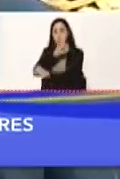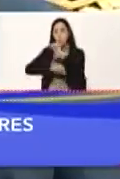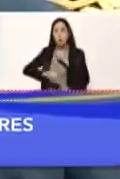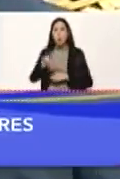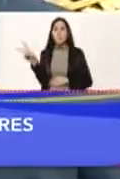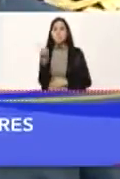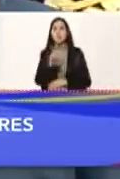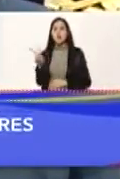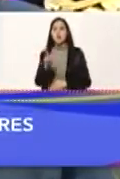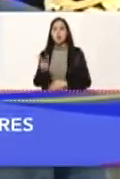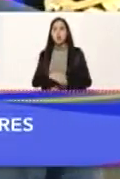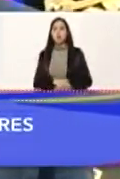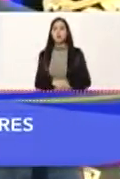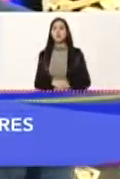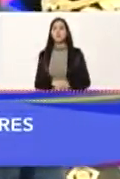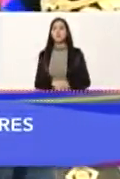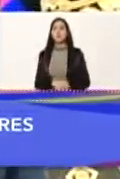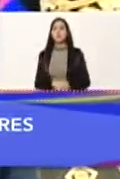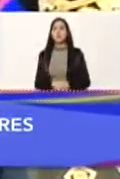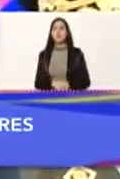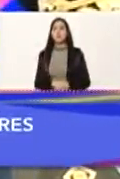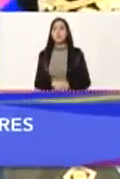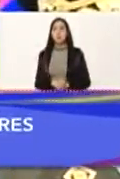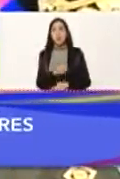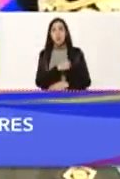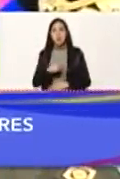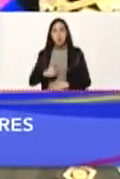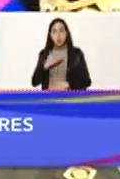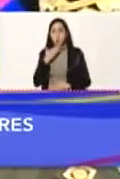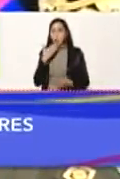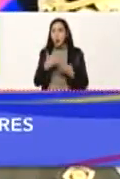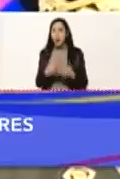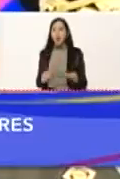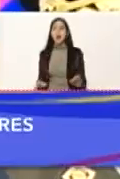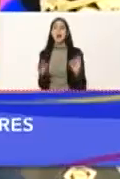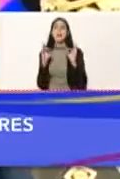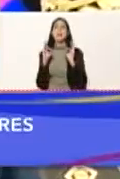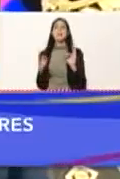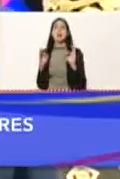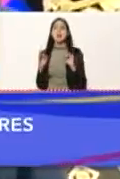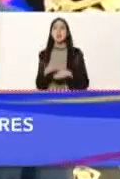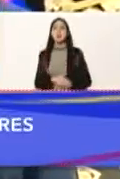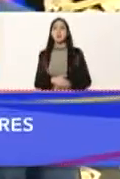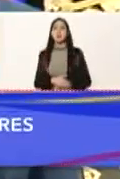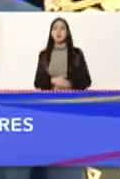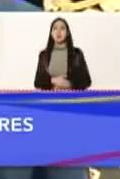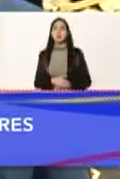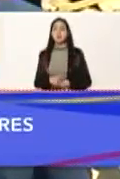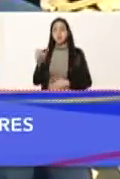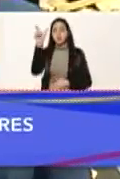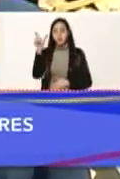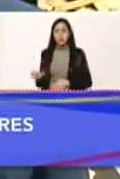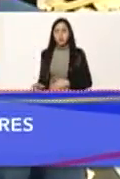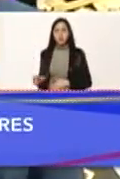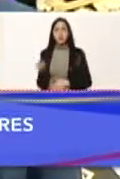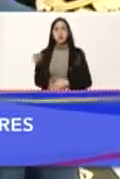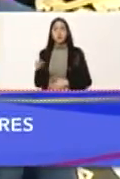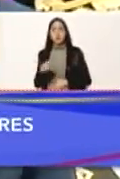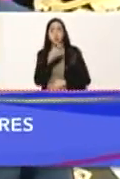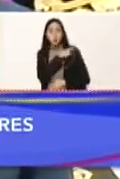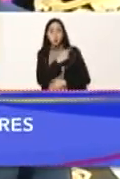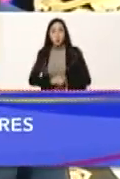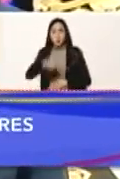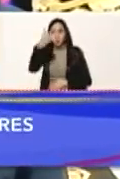patria. Quiero agradecer en especial al almirante en jefe